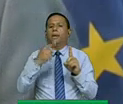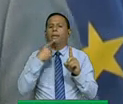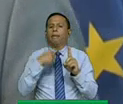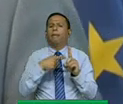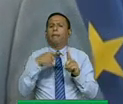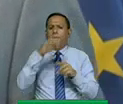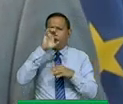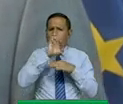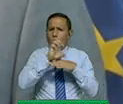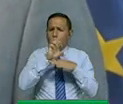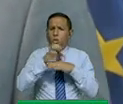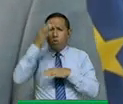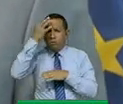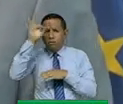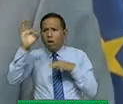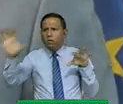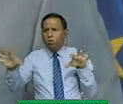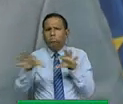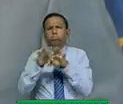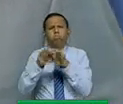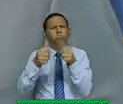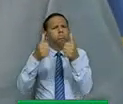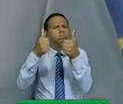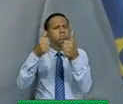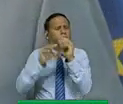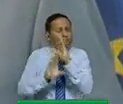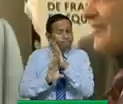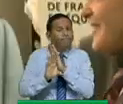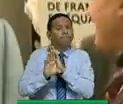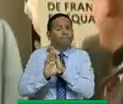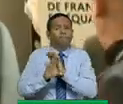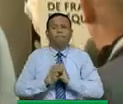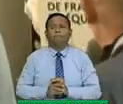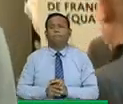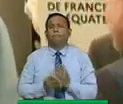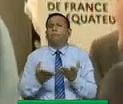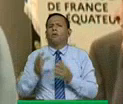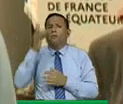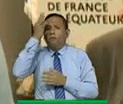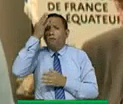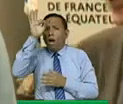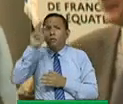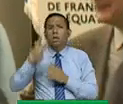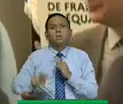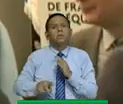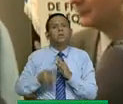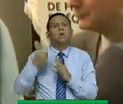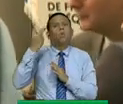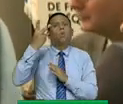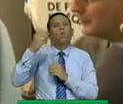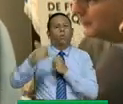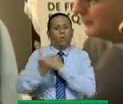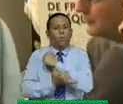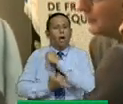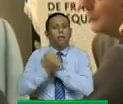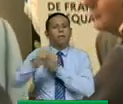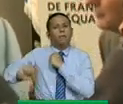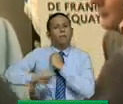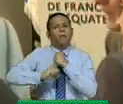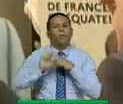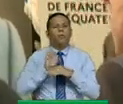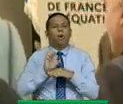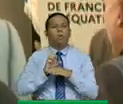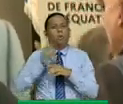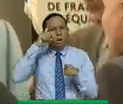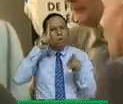Francia actualmente se encuentran en su mejor momento. Francia es el segundo cooperante de Ecuador, un acuerdo de libre comercio con la